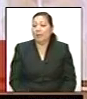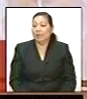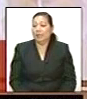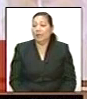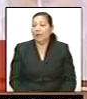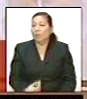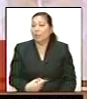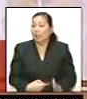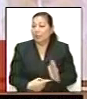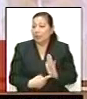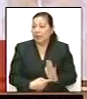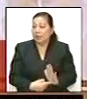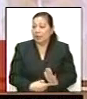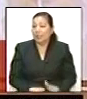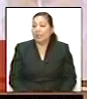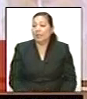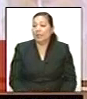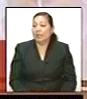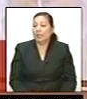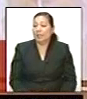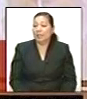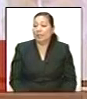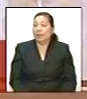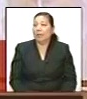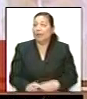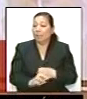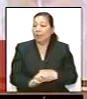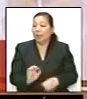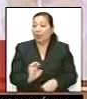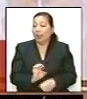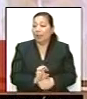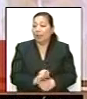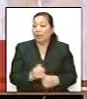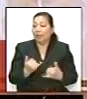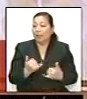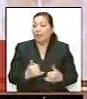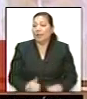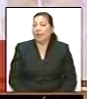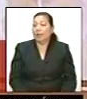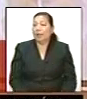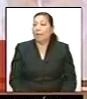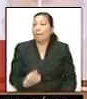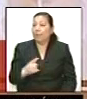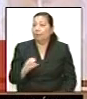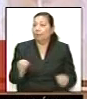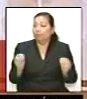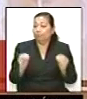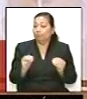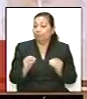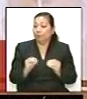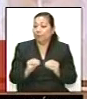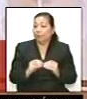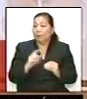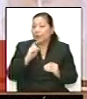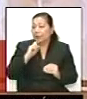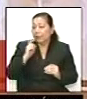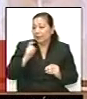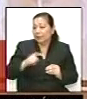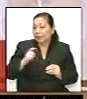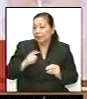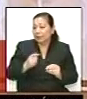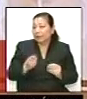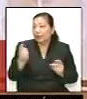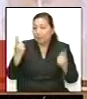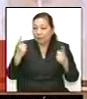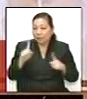como ha presentado su solicitud el Ecuador. Ahora, para ser miembro pleno se necesita tener un